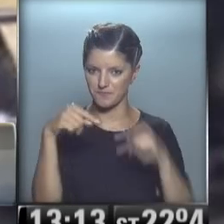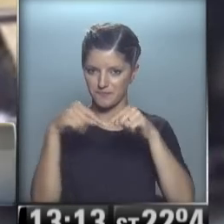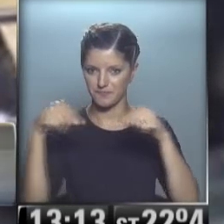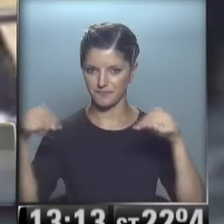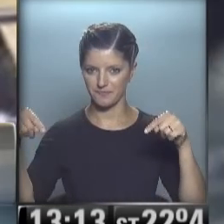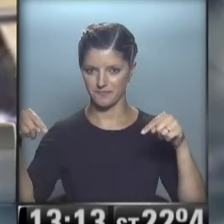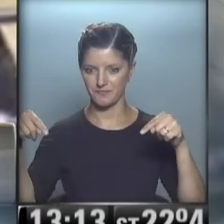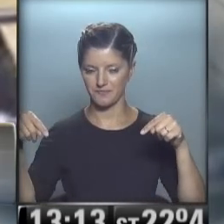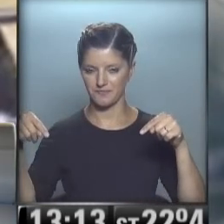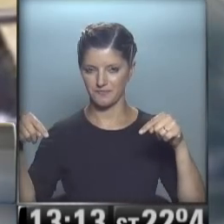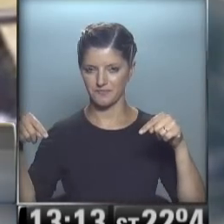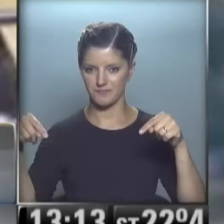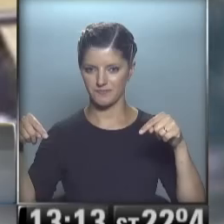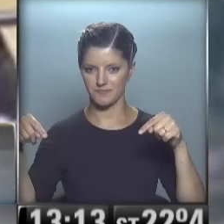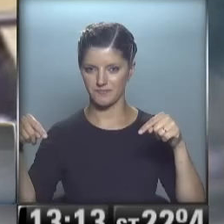0800-444-1777,